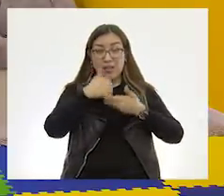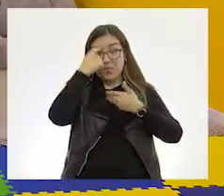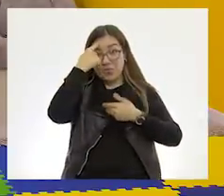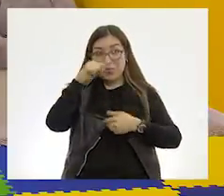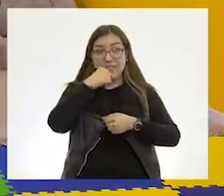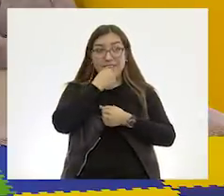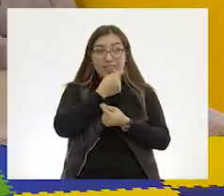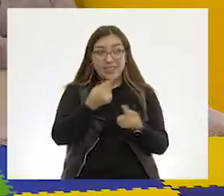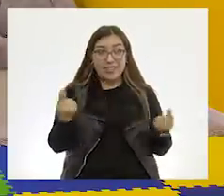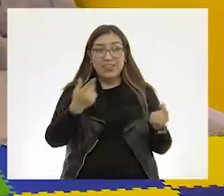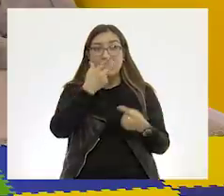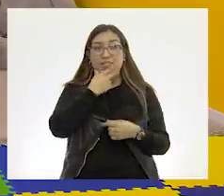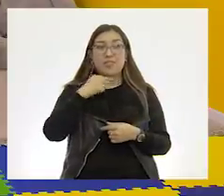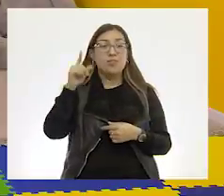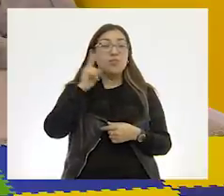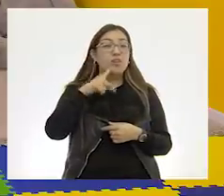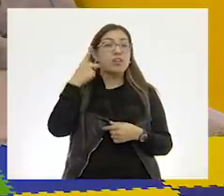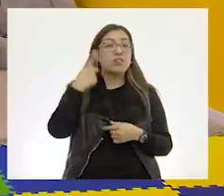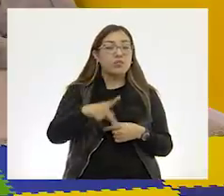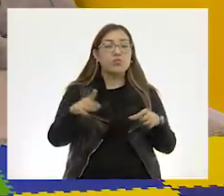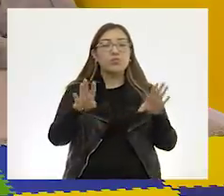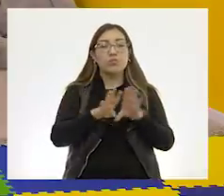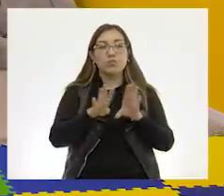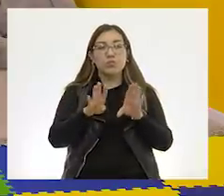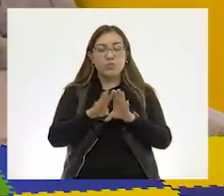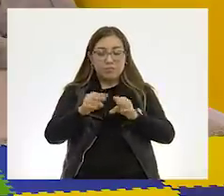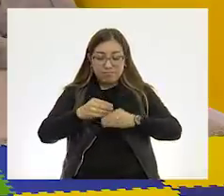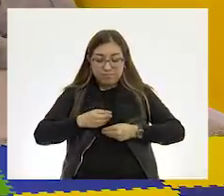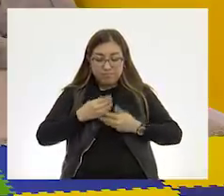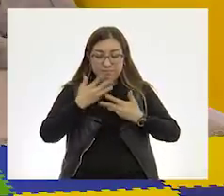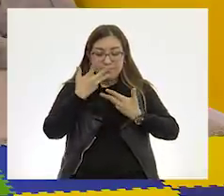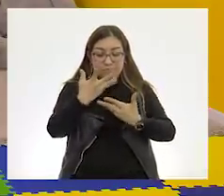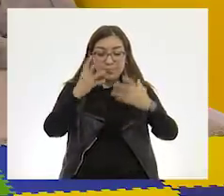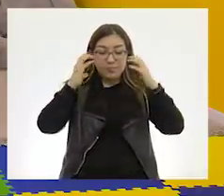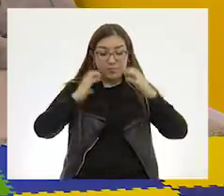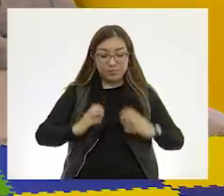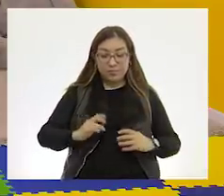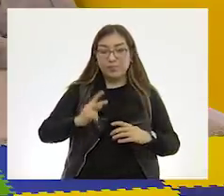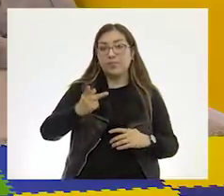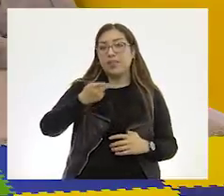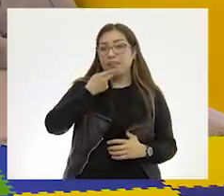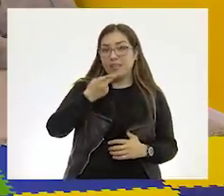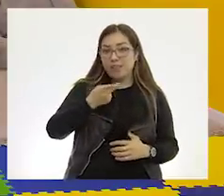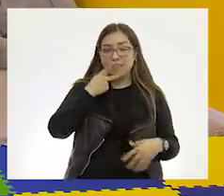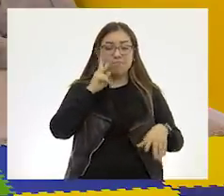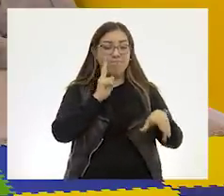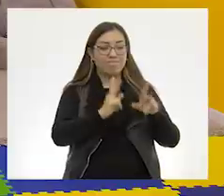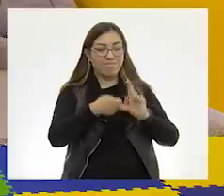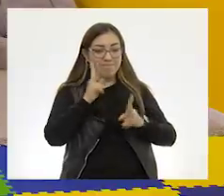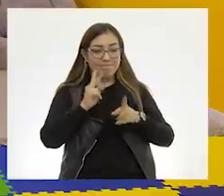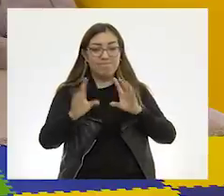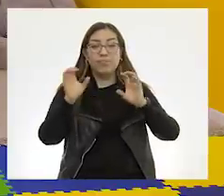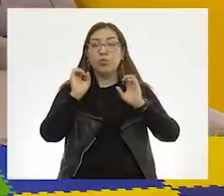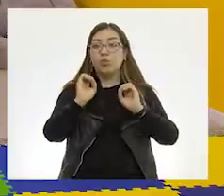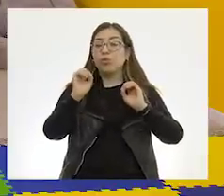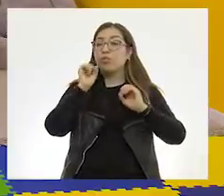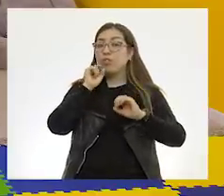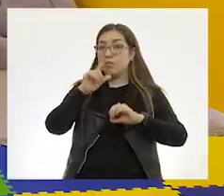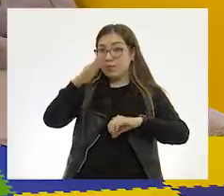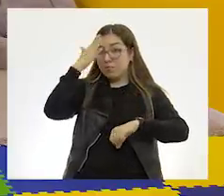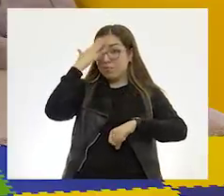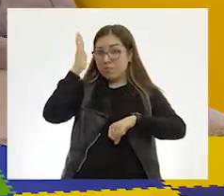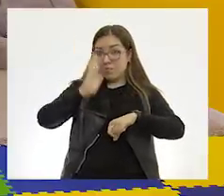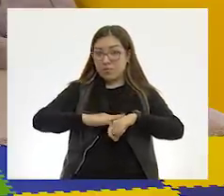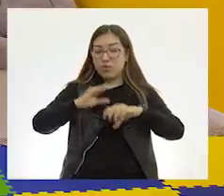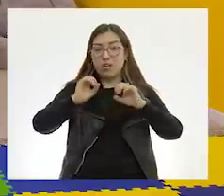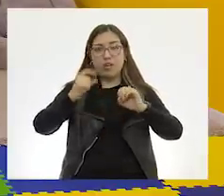y a los niños a desarrollar la expresión verbal, corporal, estimulan su lenguaje, su capacidad de memoria, su agilidad mental